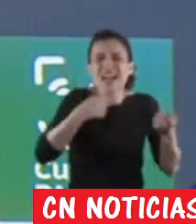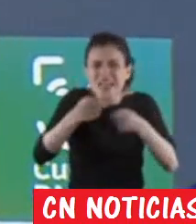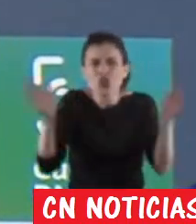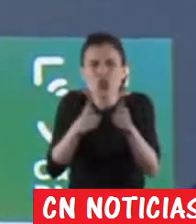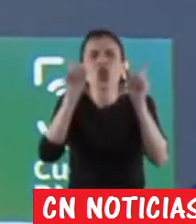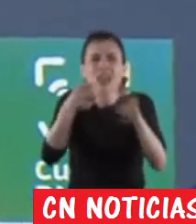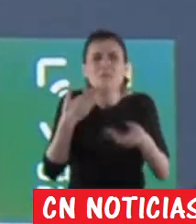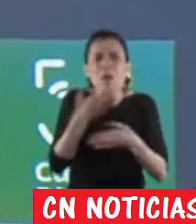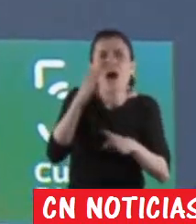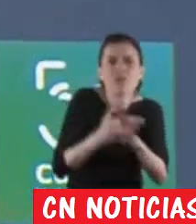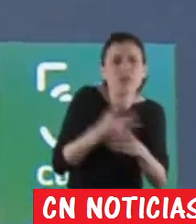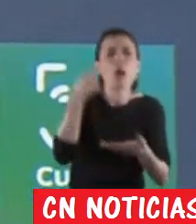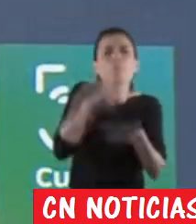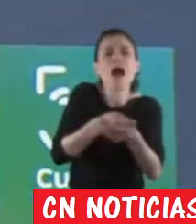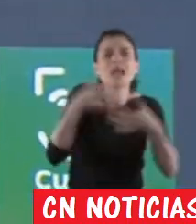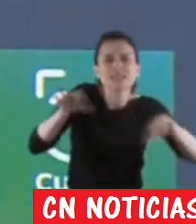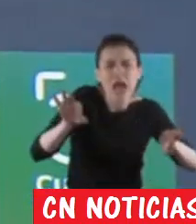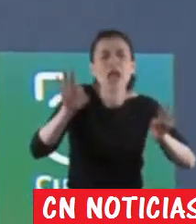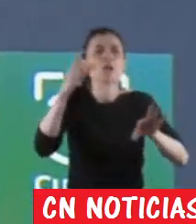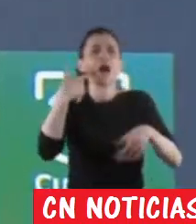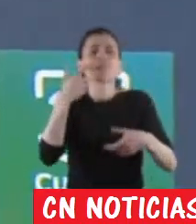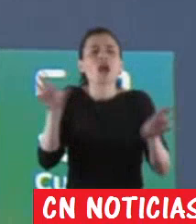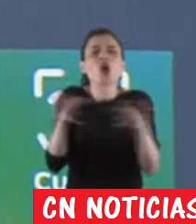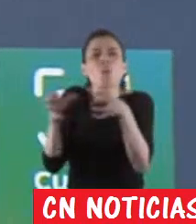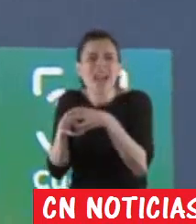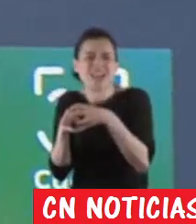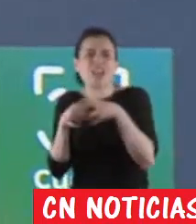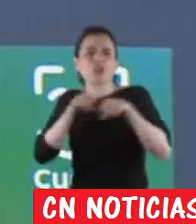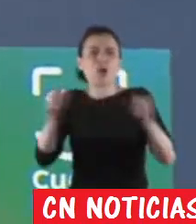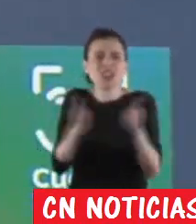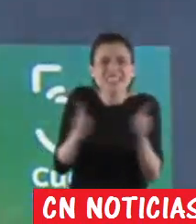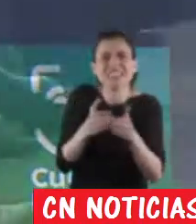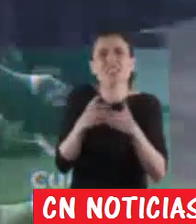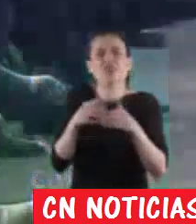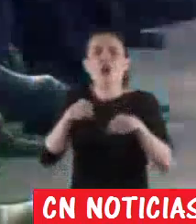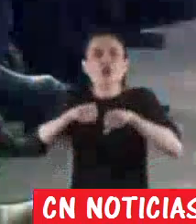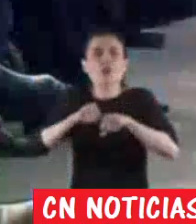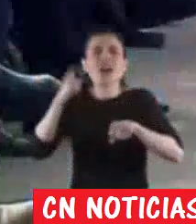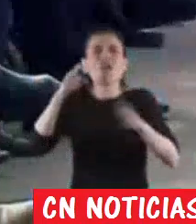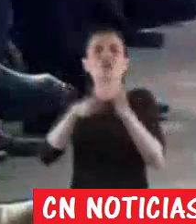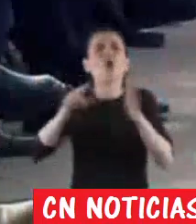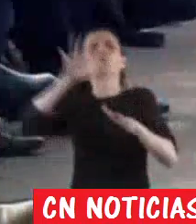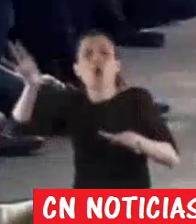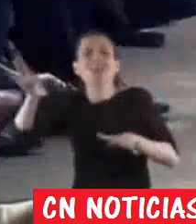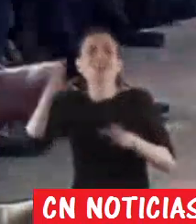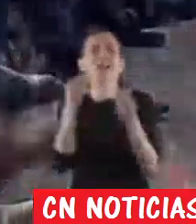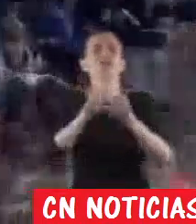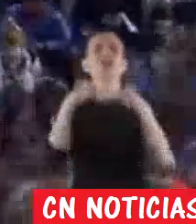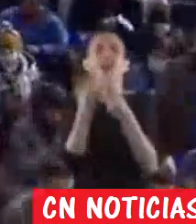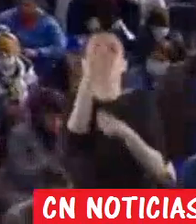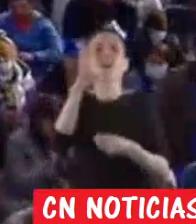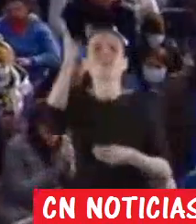comercios, llega a los emprendedores, llega a las cooperativas, llega a los mercados bonaerenses. 40% de